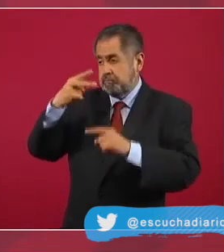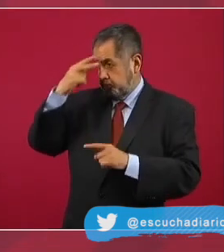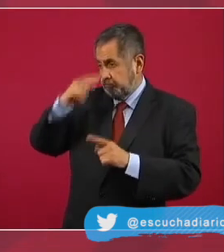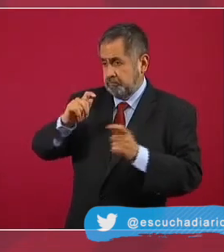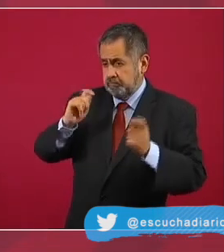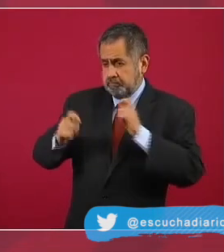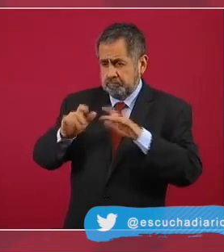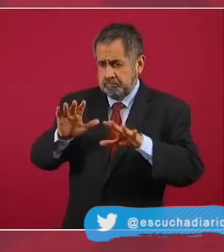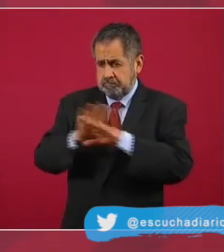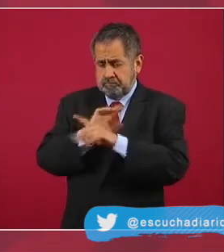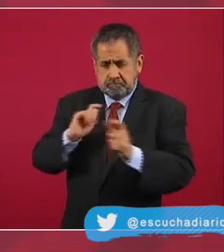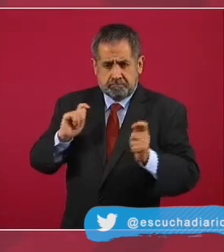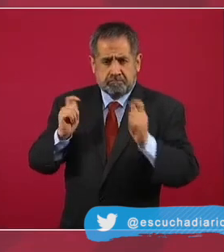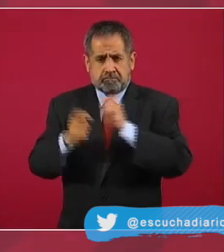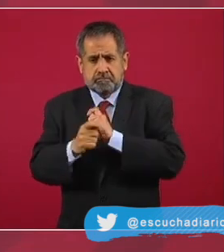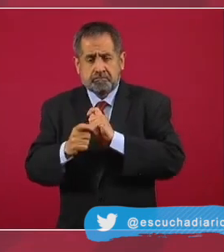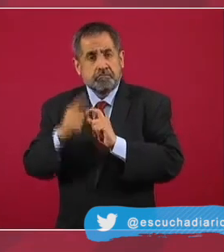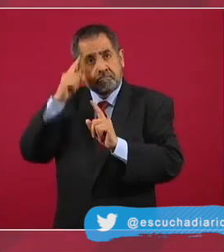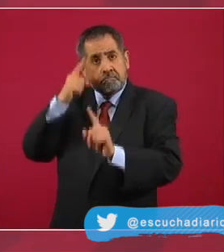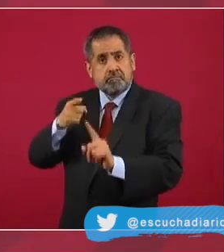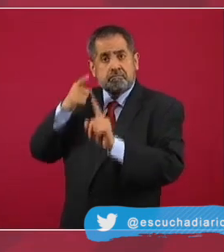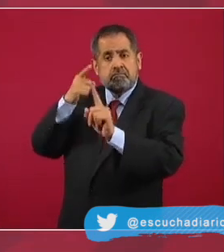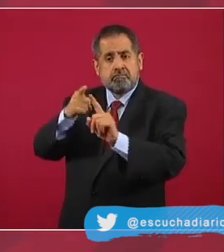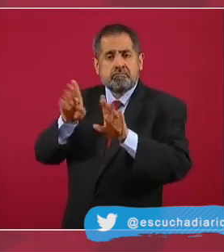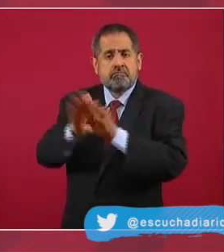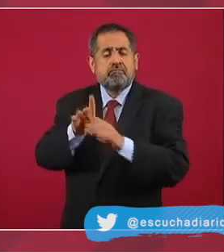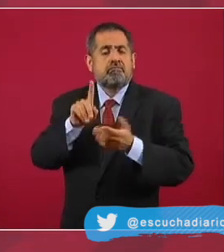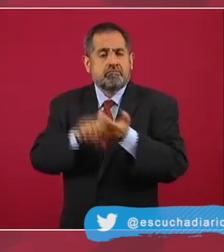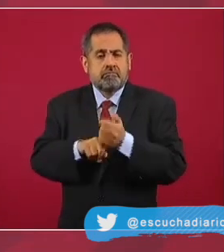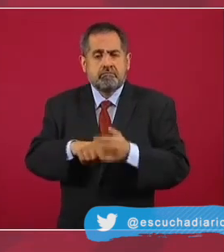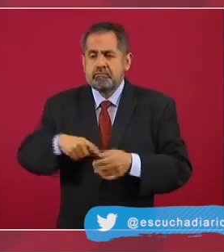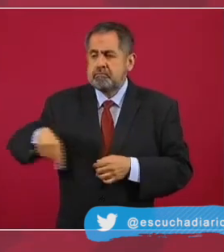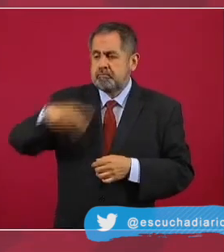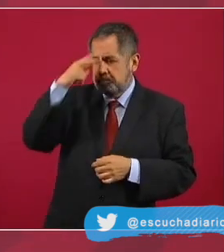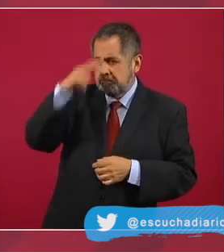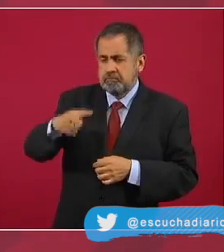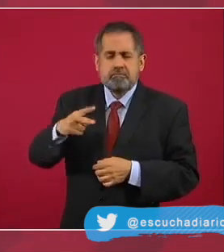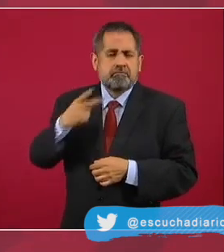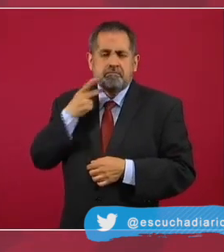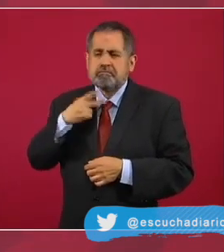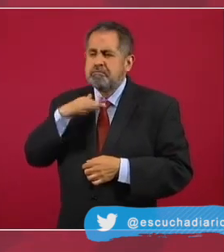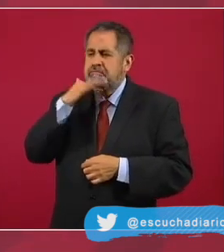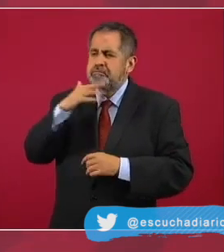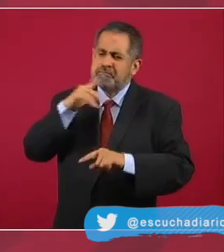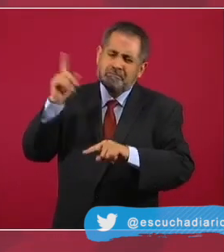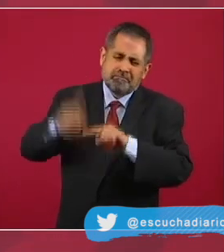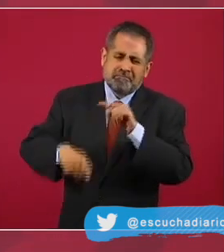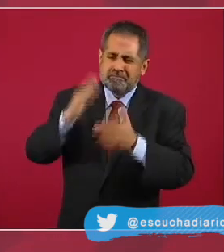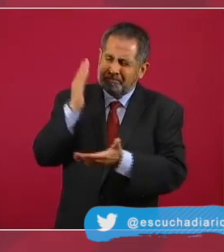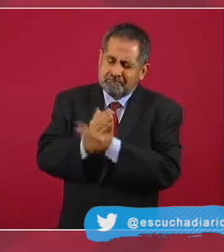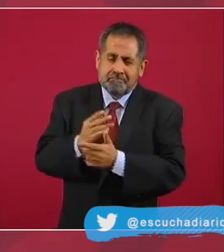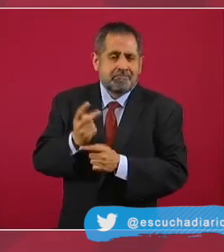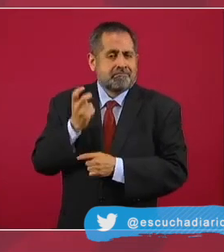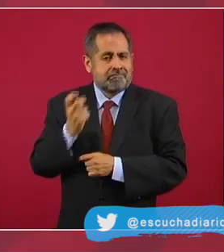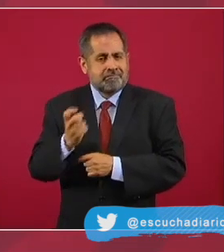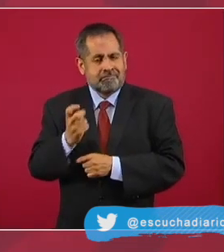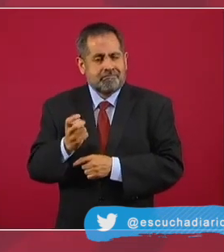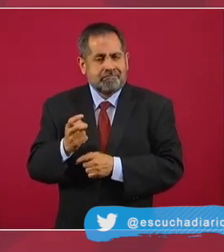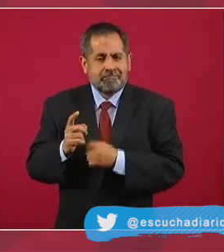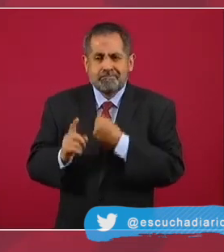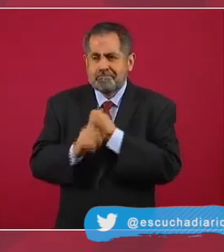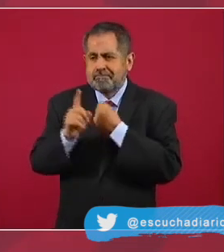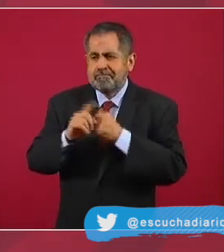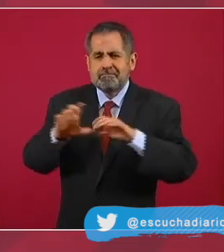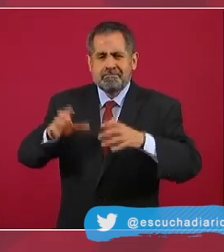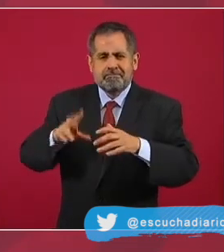México y el propósito de desterrar la corrupción política, causa principal